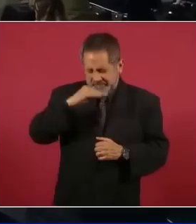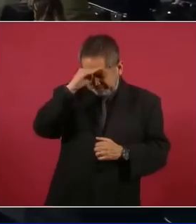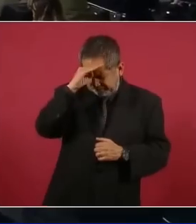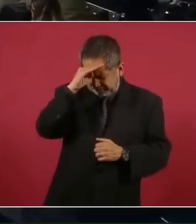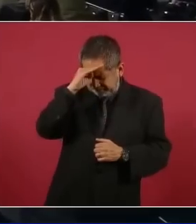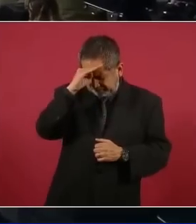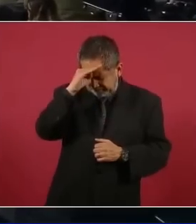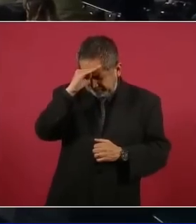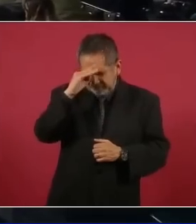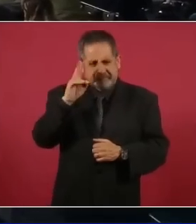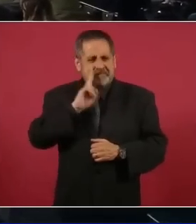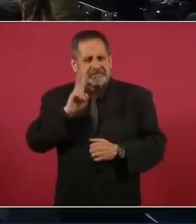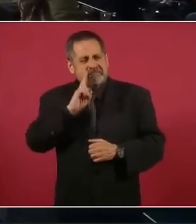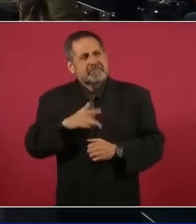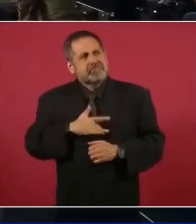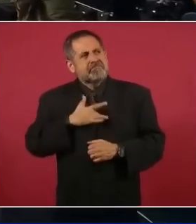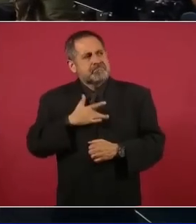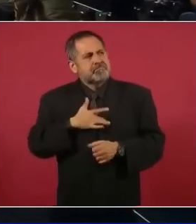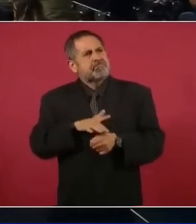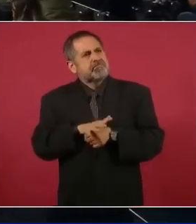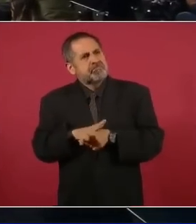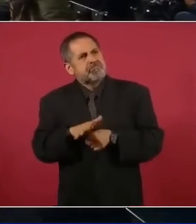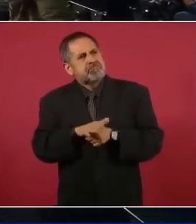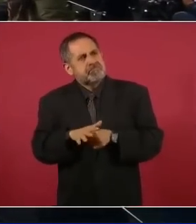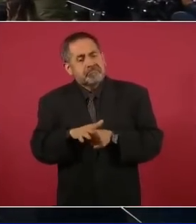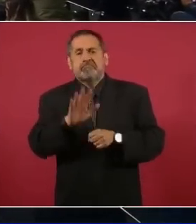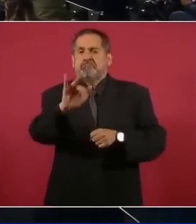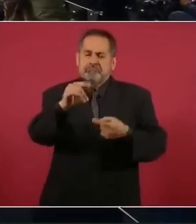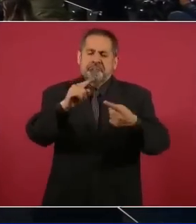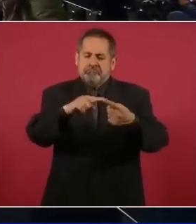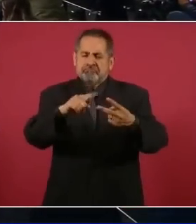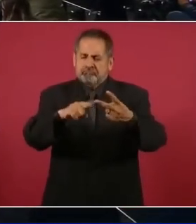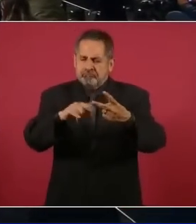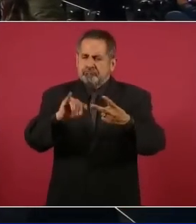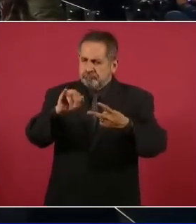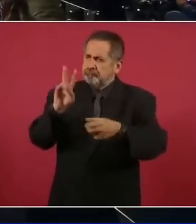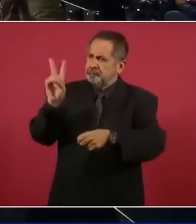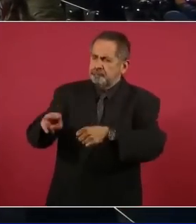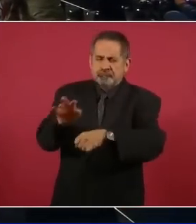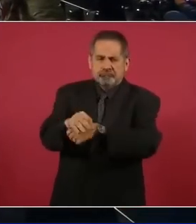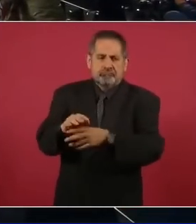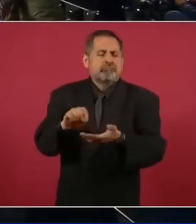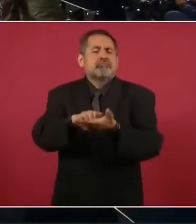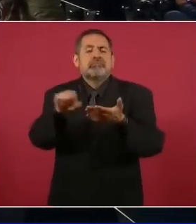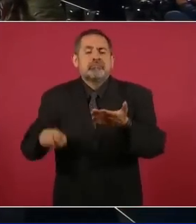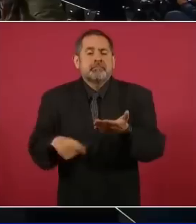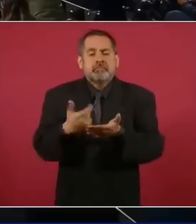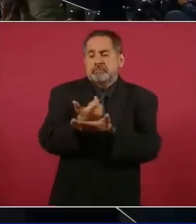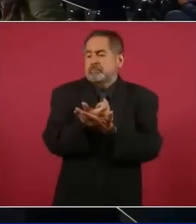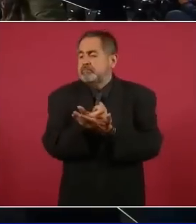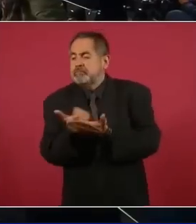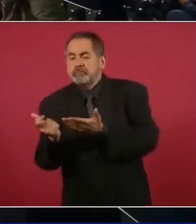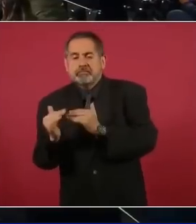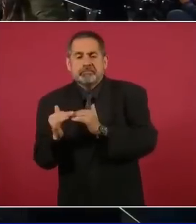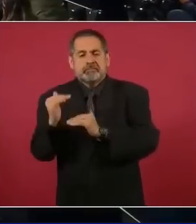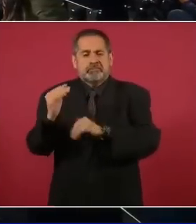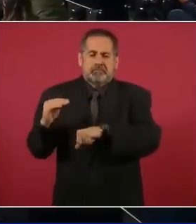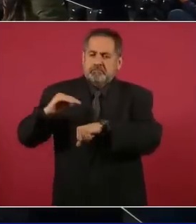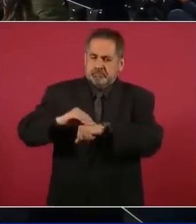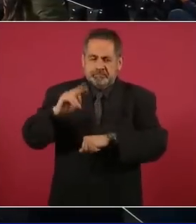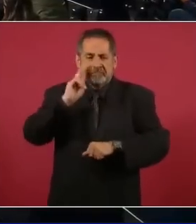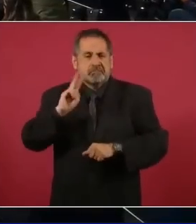puedan desmentir y me puedan decir, mira cómo aumentó el salario de